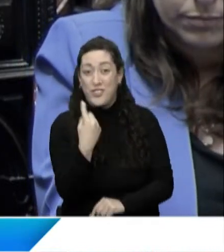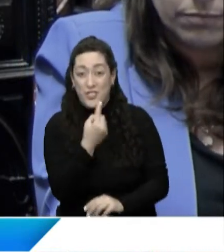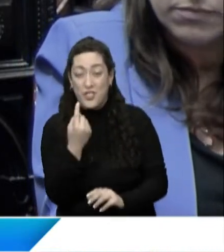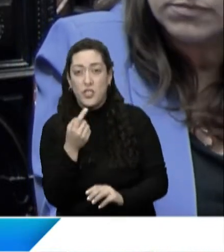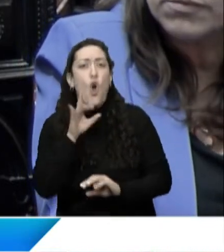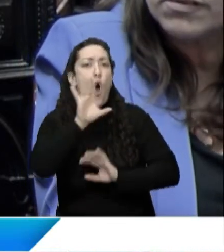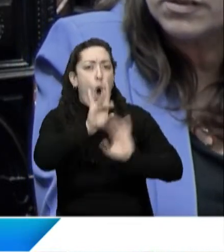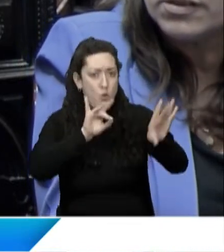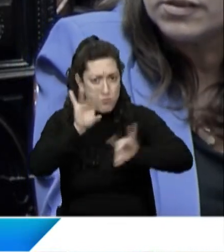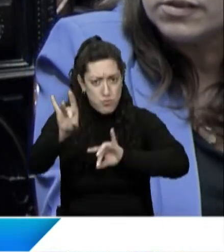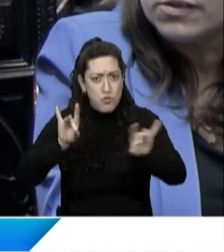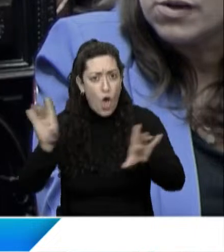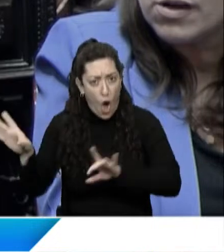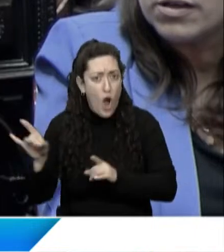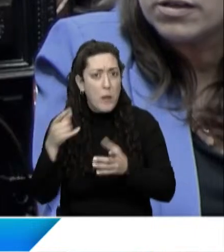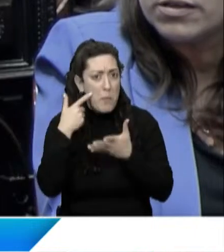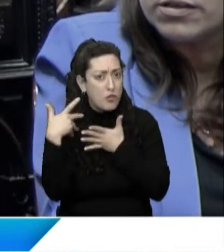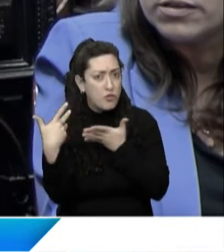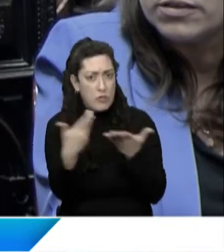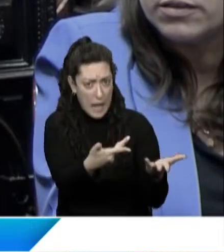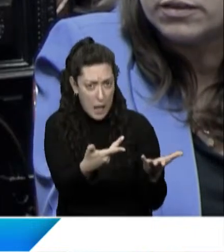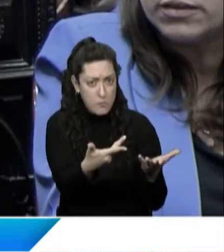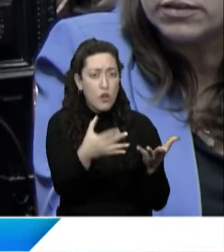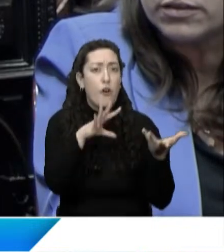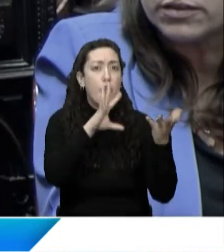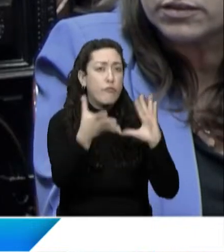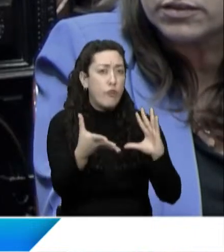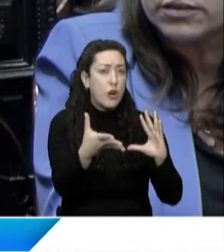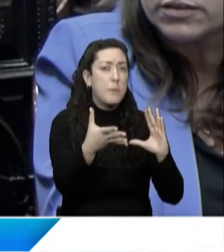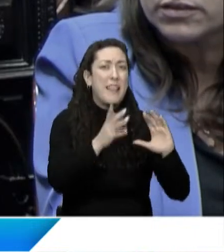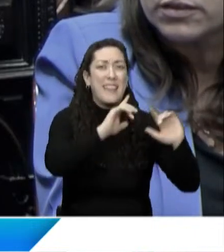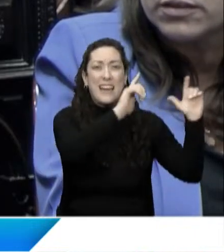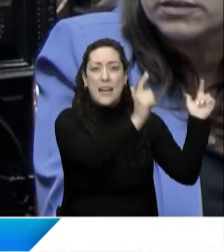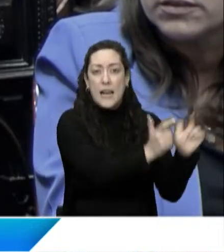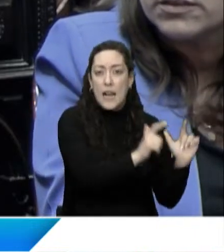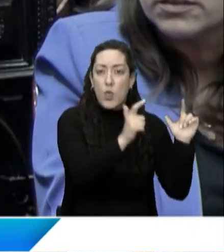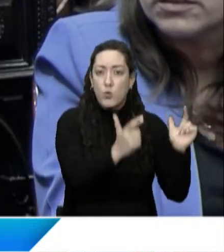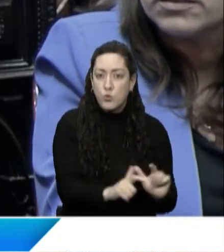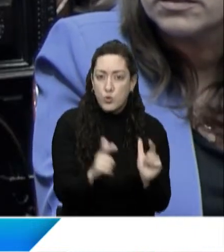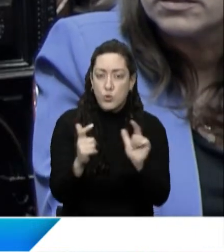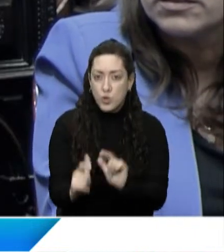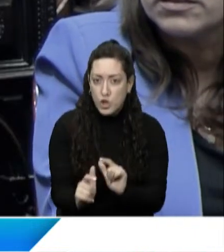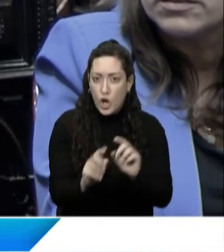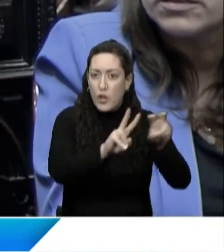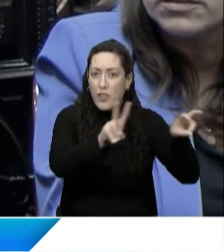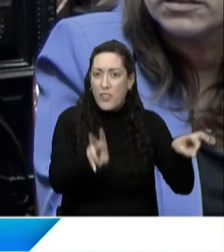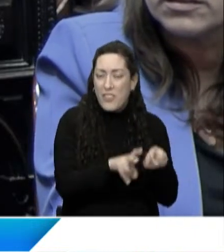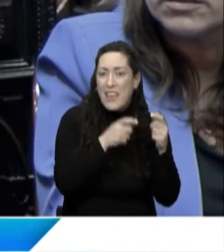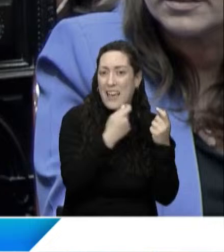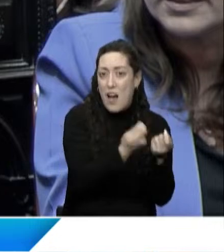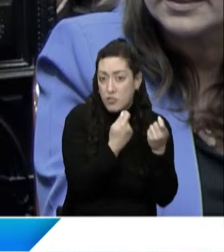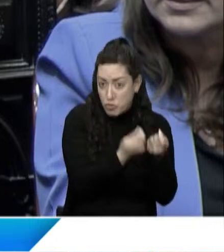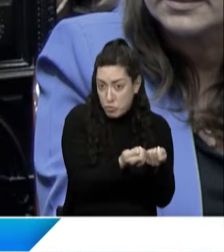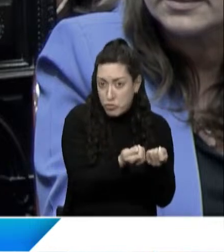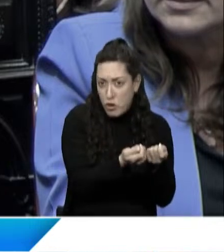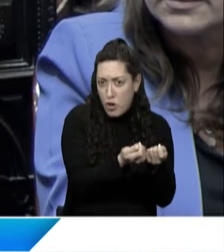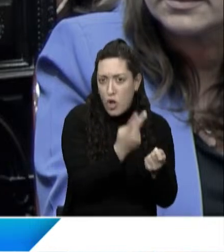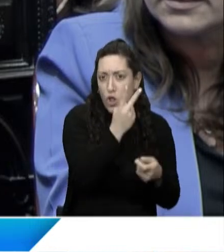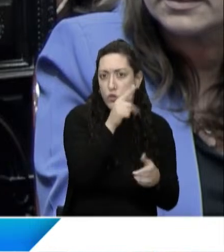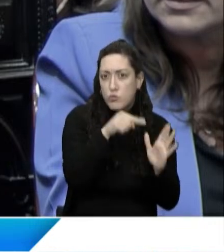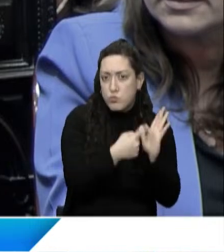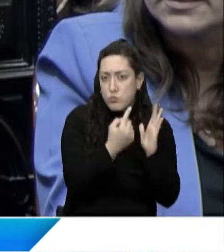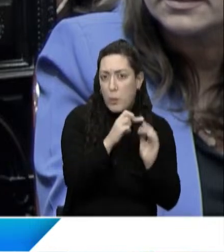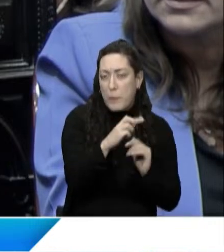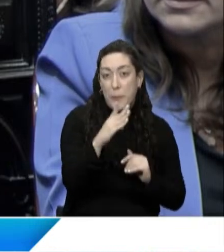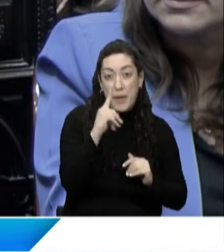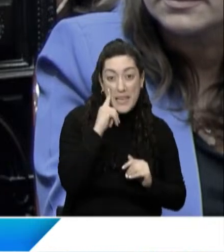múltiples opciones para que reduzca el costo fiscal que significa el gasto tributario de más de 2 puntos